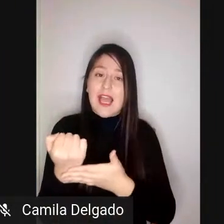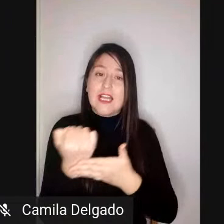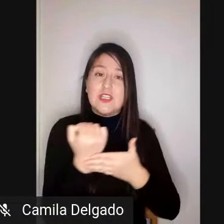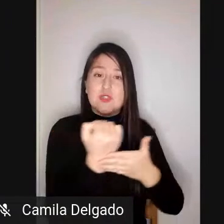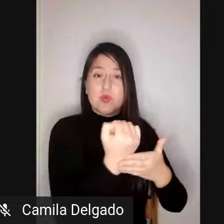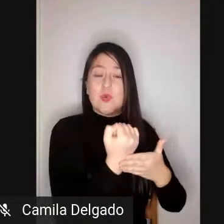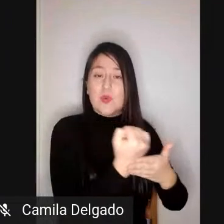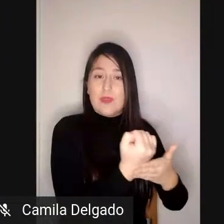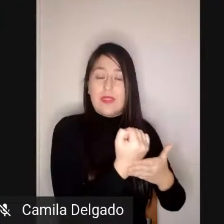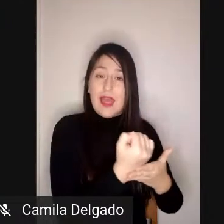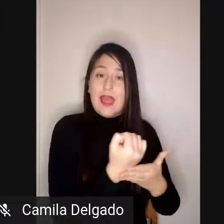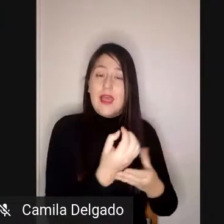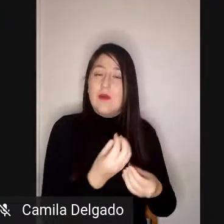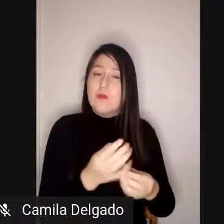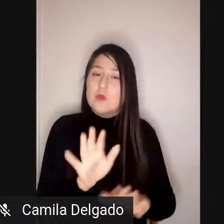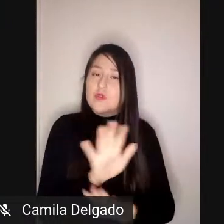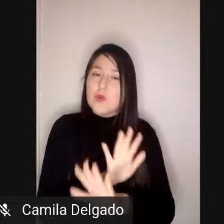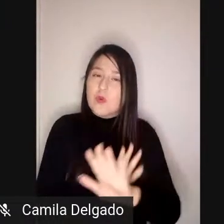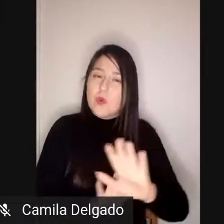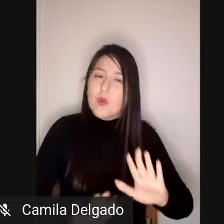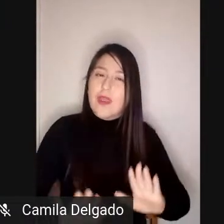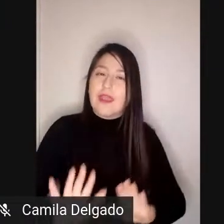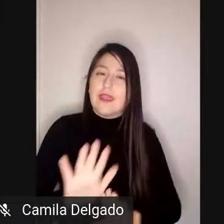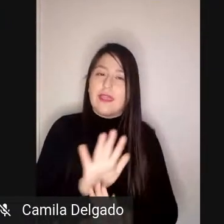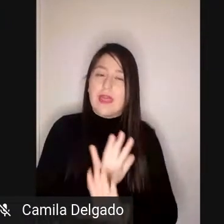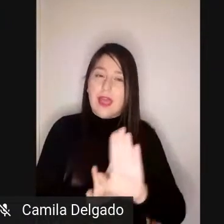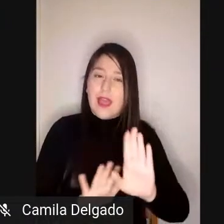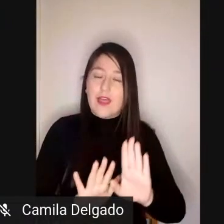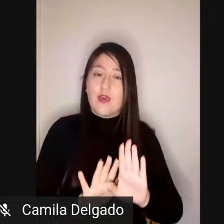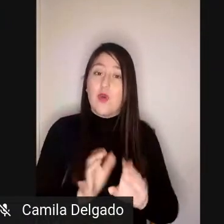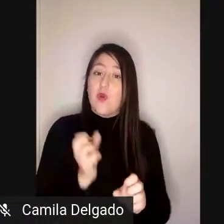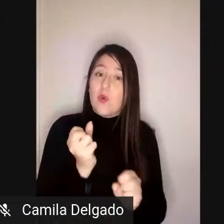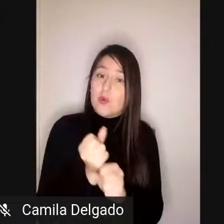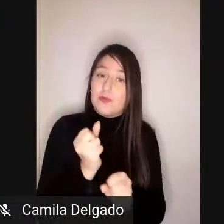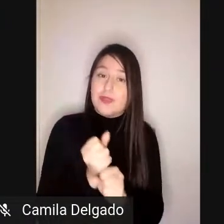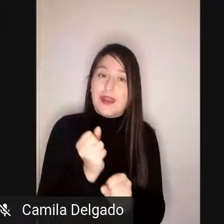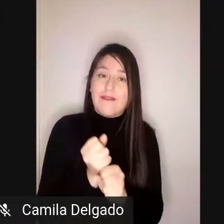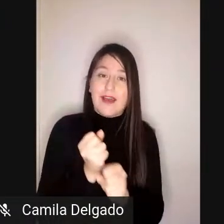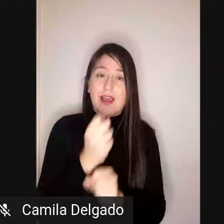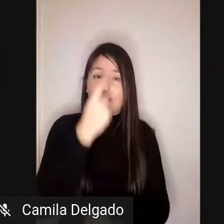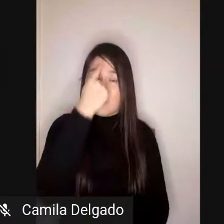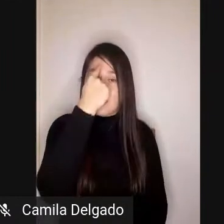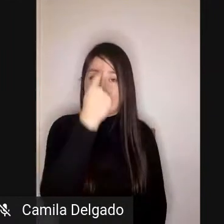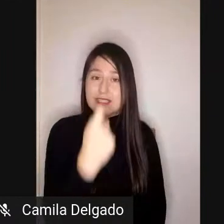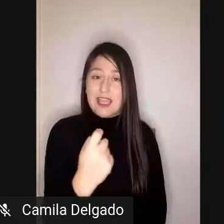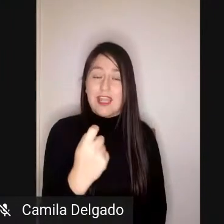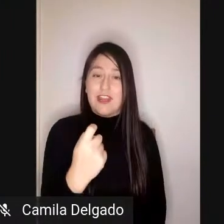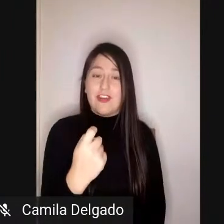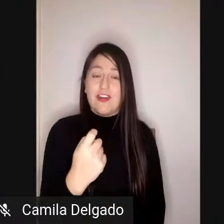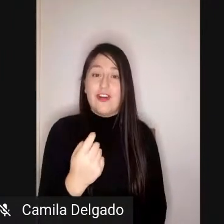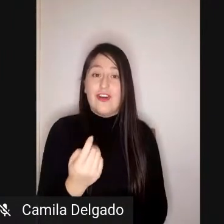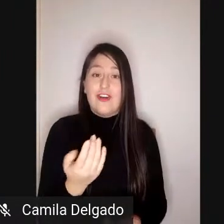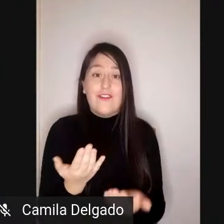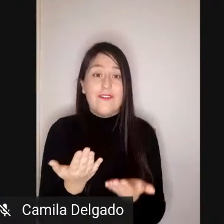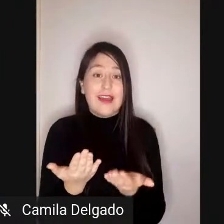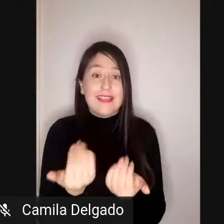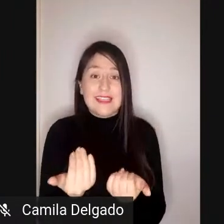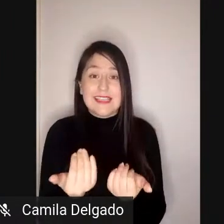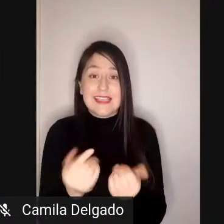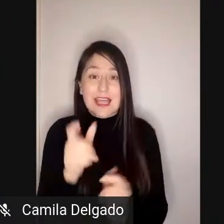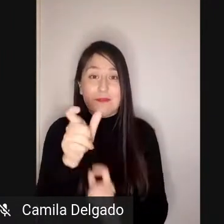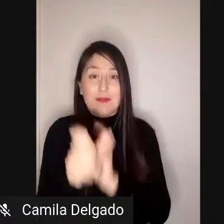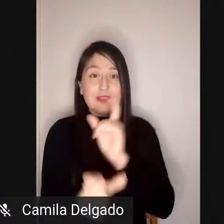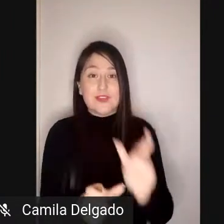de mucha rigurosidad también. Un trabajo serio. Vamos a necesitar gente como tú, Alejandra, también creo que los medios